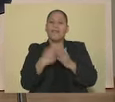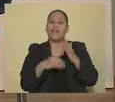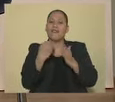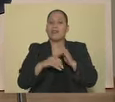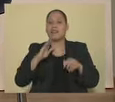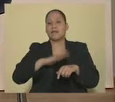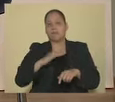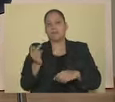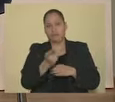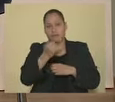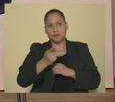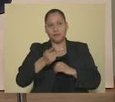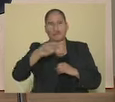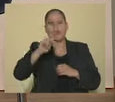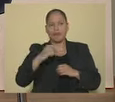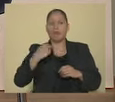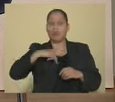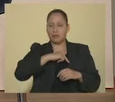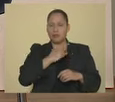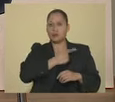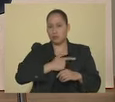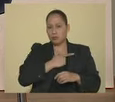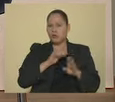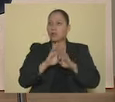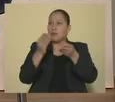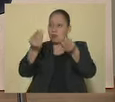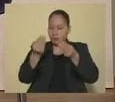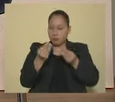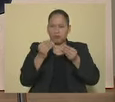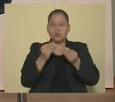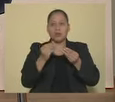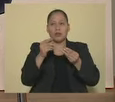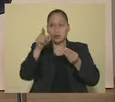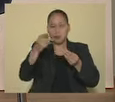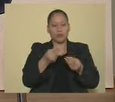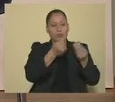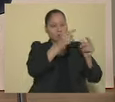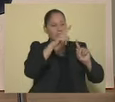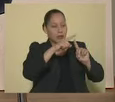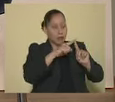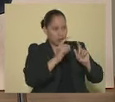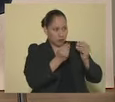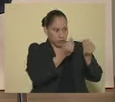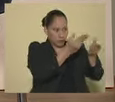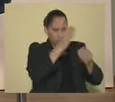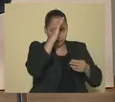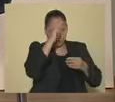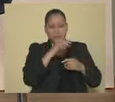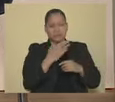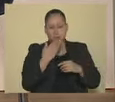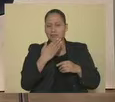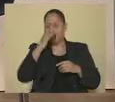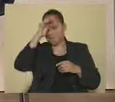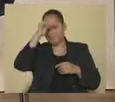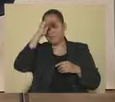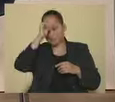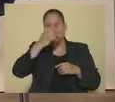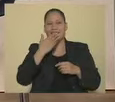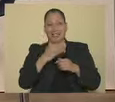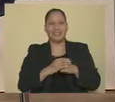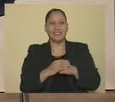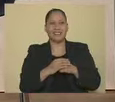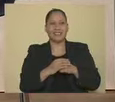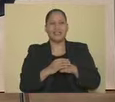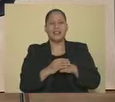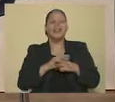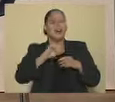nos quedan varias. Pero nos gusta que nos las hagan llegar. ¿Te las llevas de tarea, te parece? Sí. Sí, Tito,